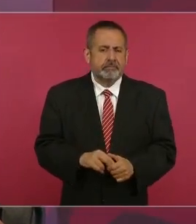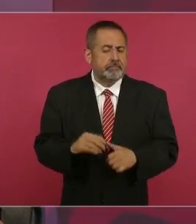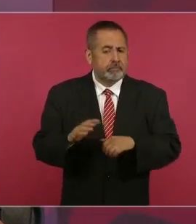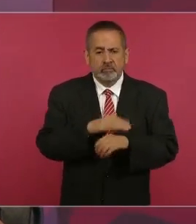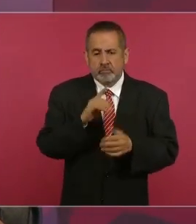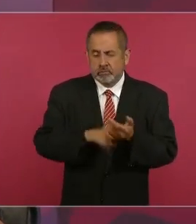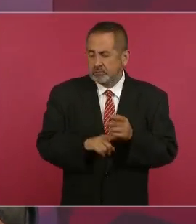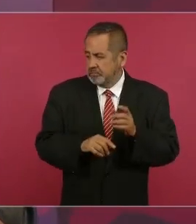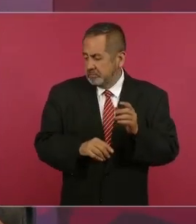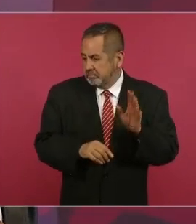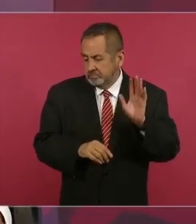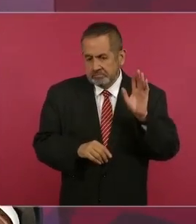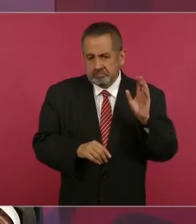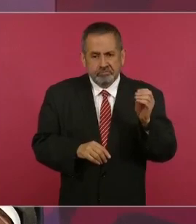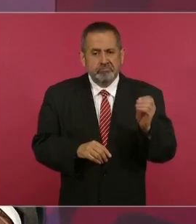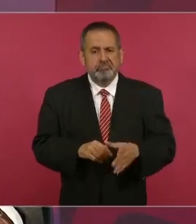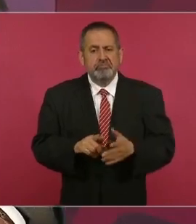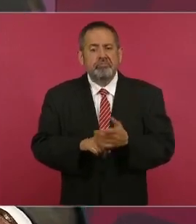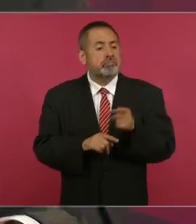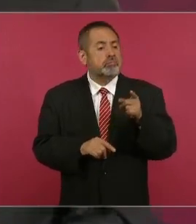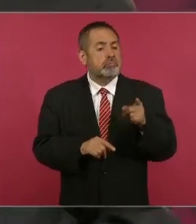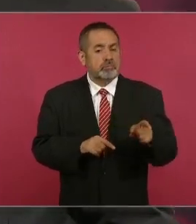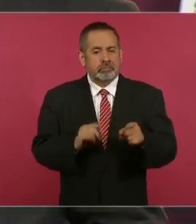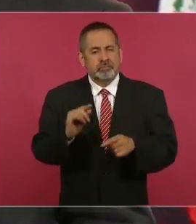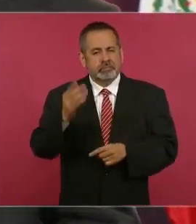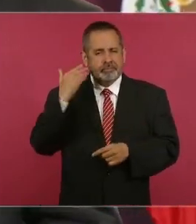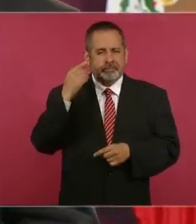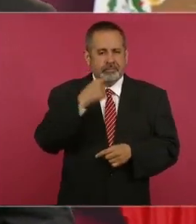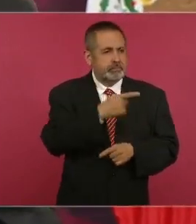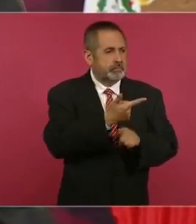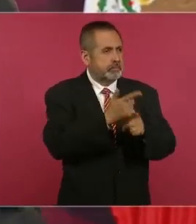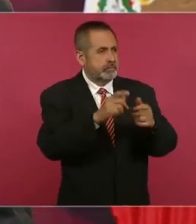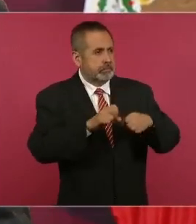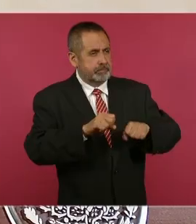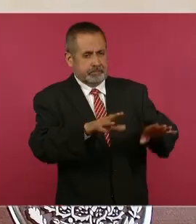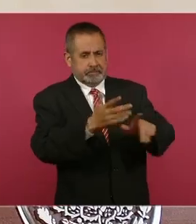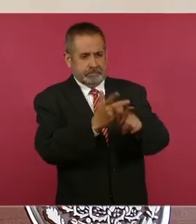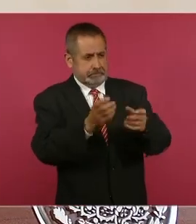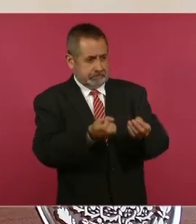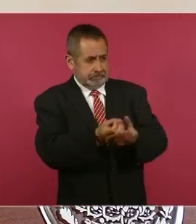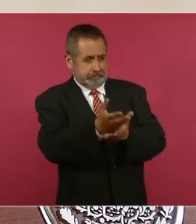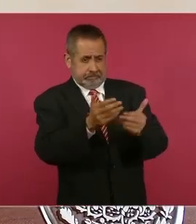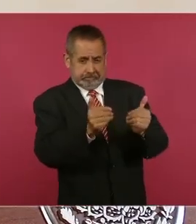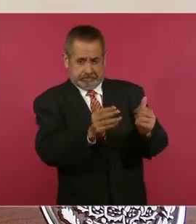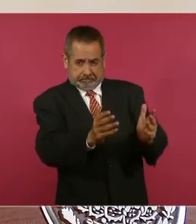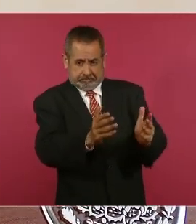Porque aún los que fueron liberados, porque